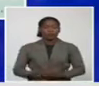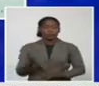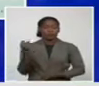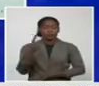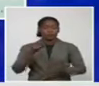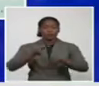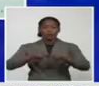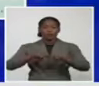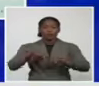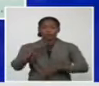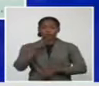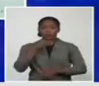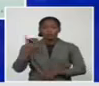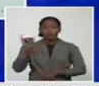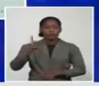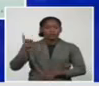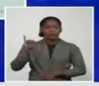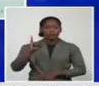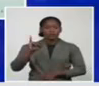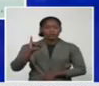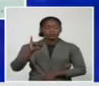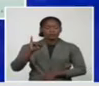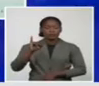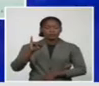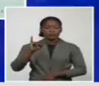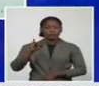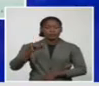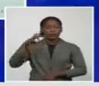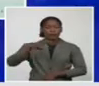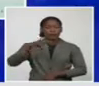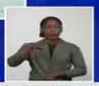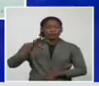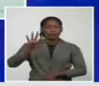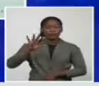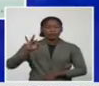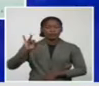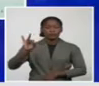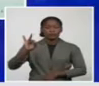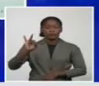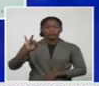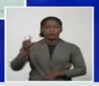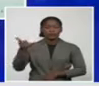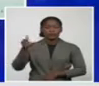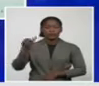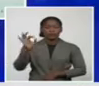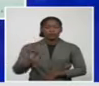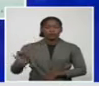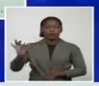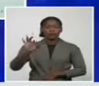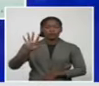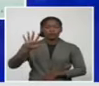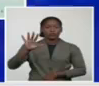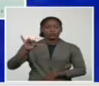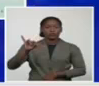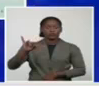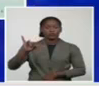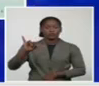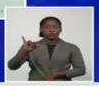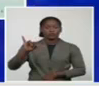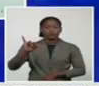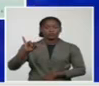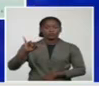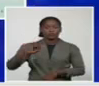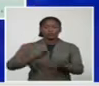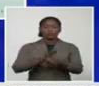66, Marianao 57, 10 de octubre 56, Arroyo